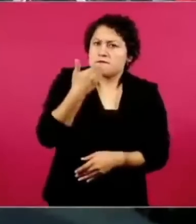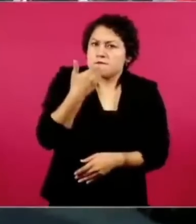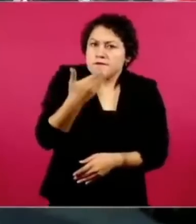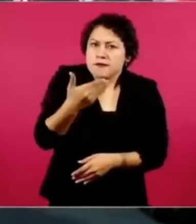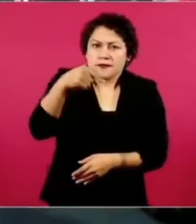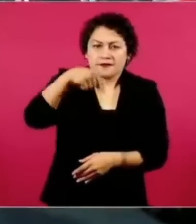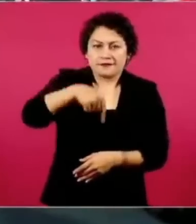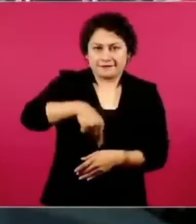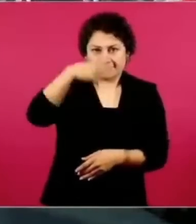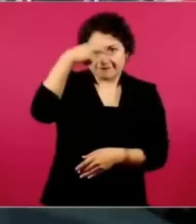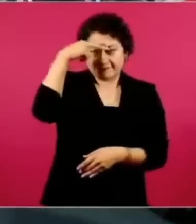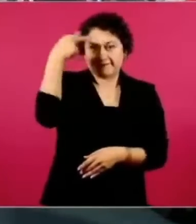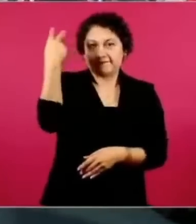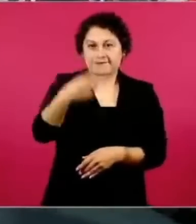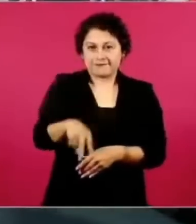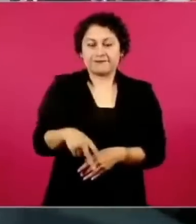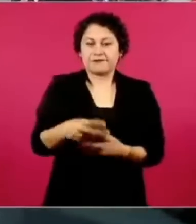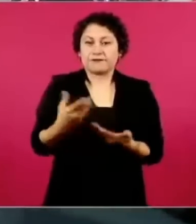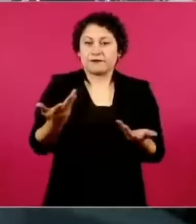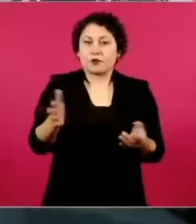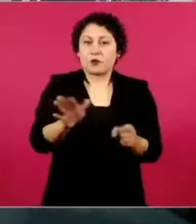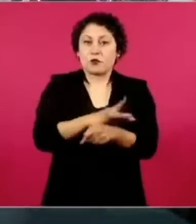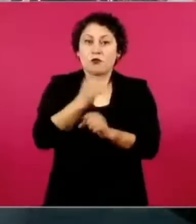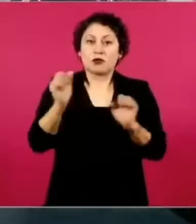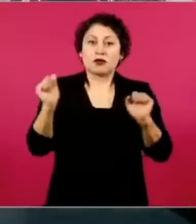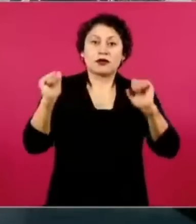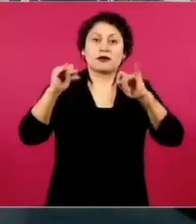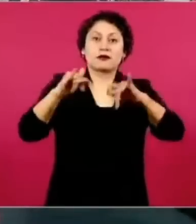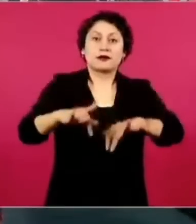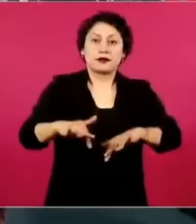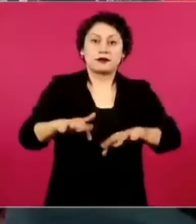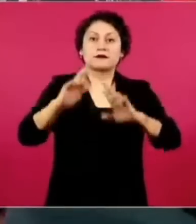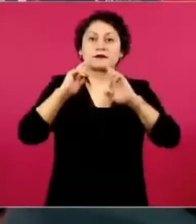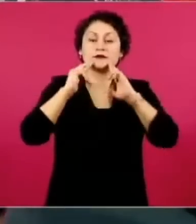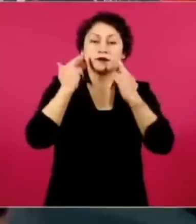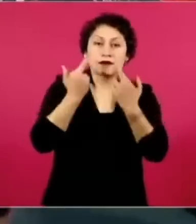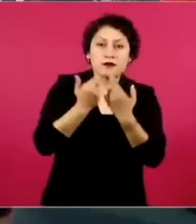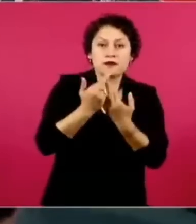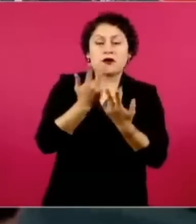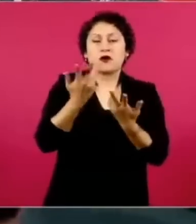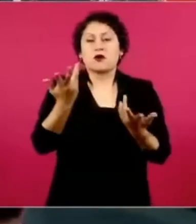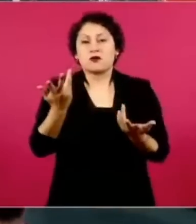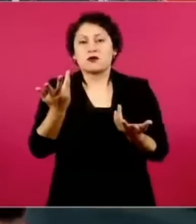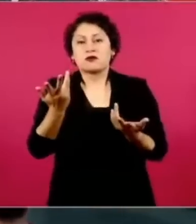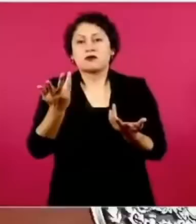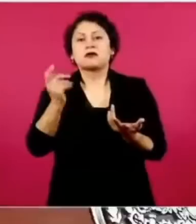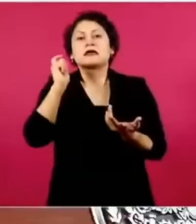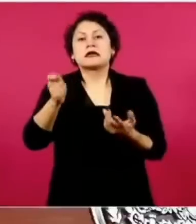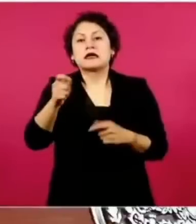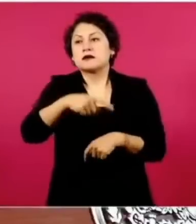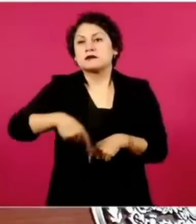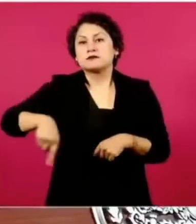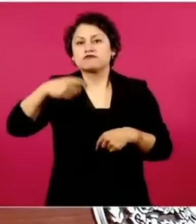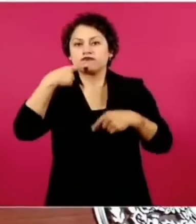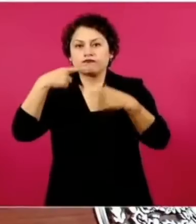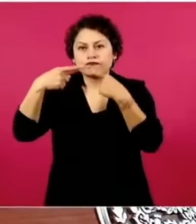porque es la manera de enfrentar el autoritarismo,